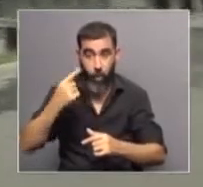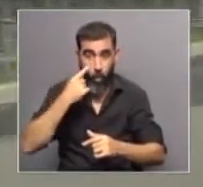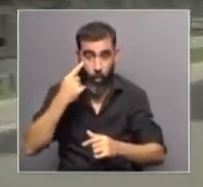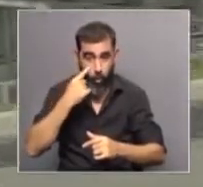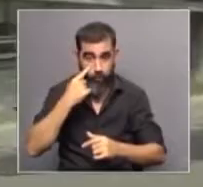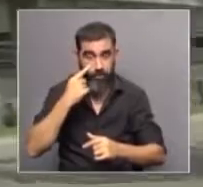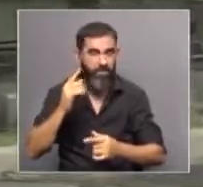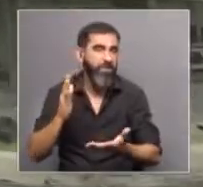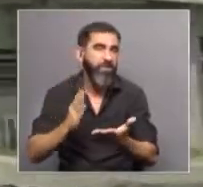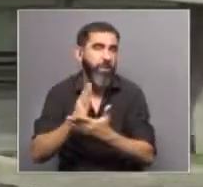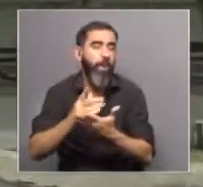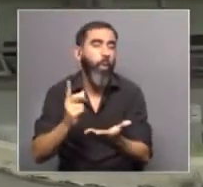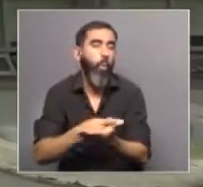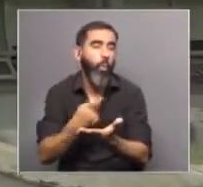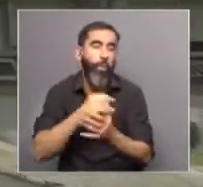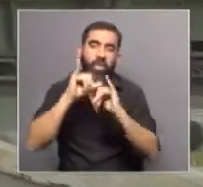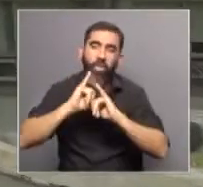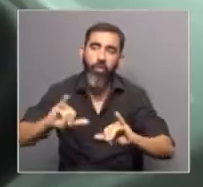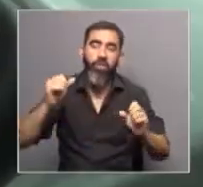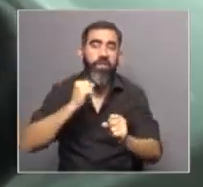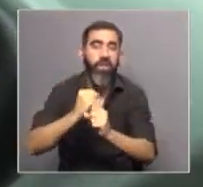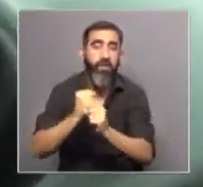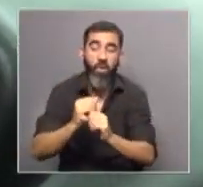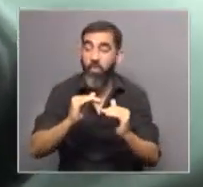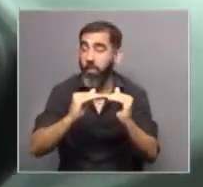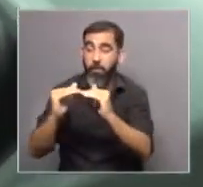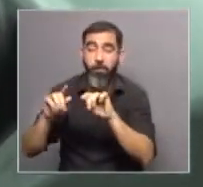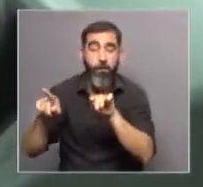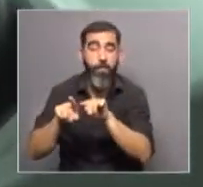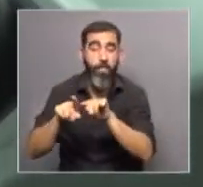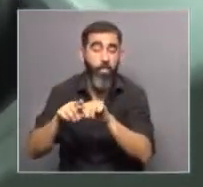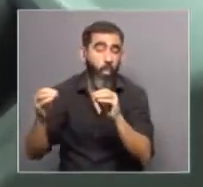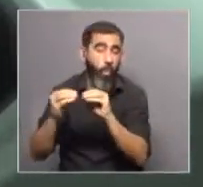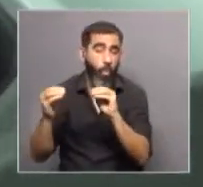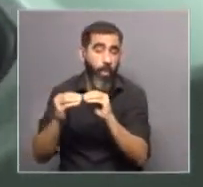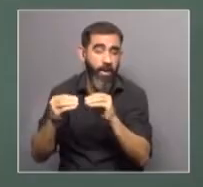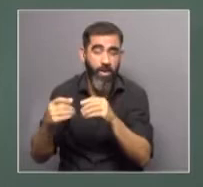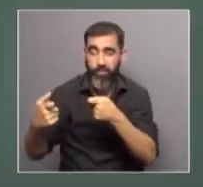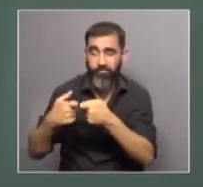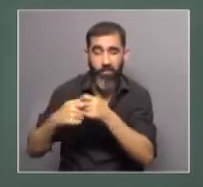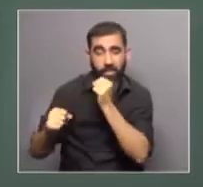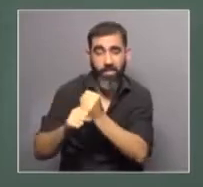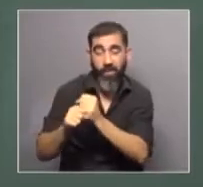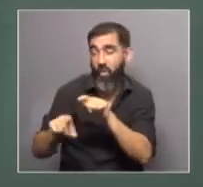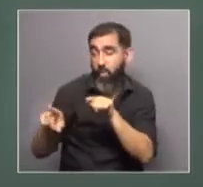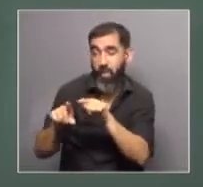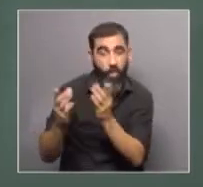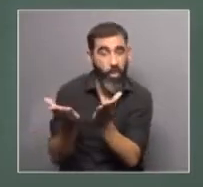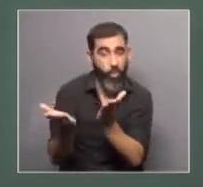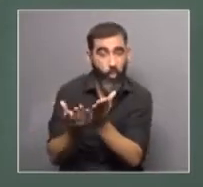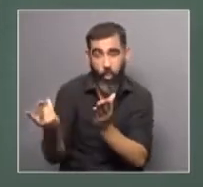siempre está acostumbrado a difundir su trabajo entre pares, ¿no? O sea, difundir y a contarle a otro que tiene la misma formación que tenés